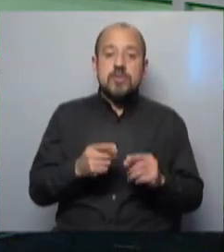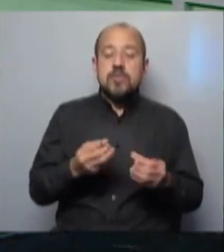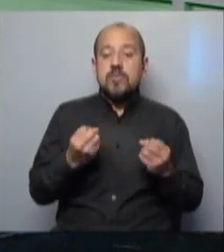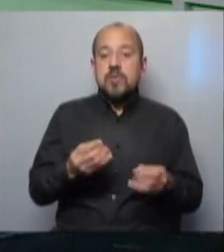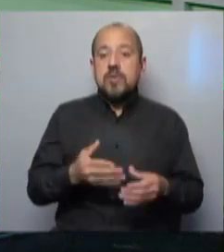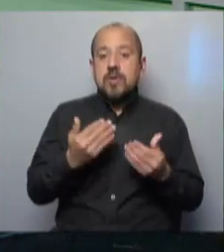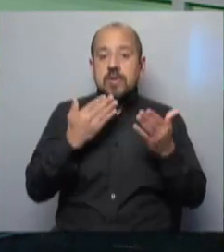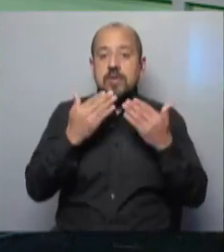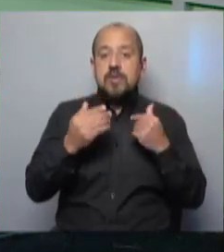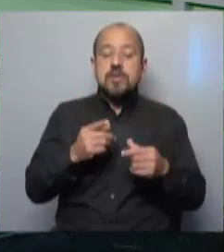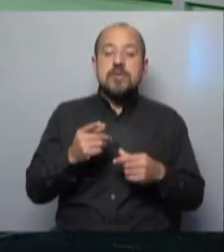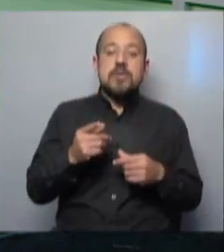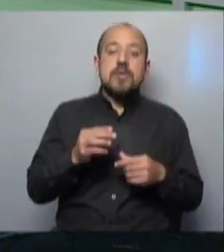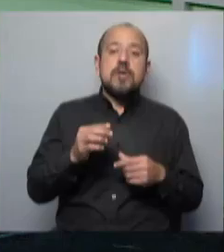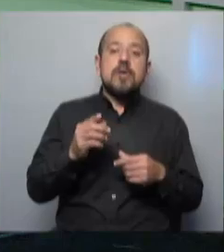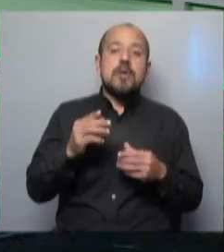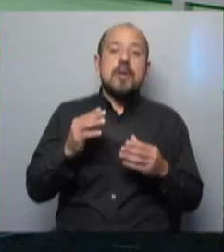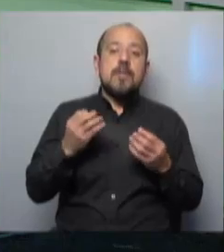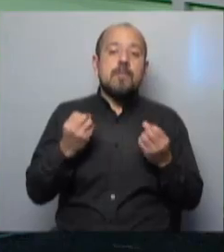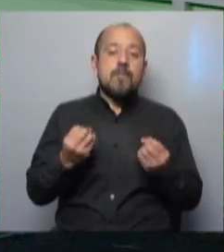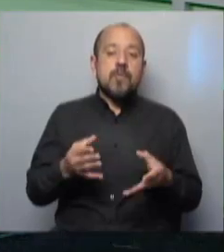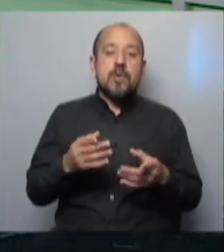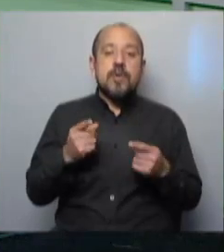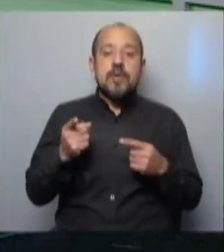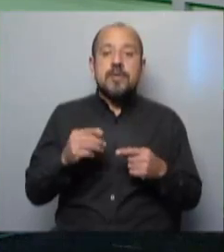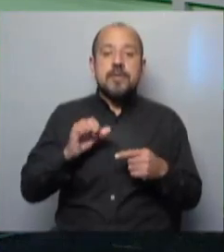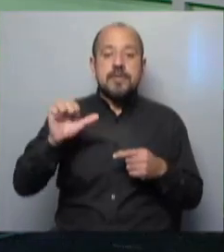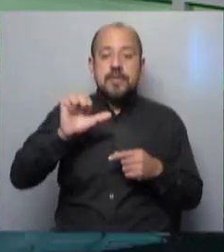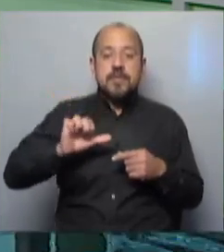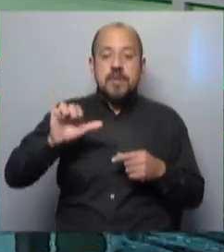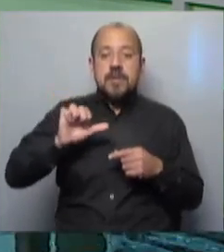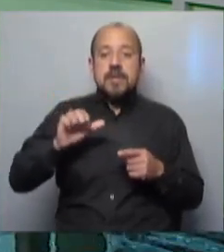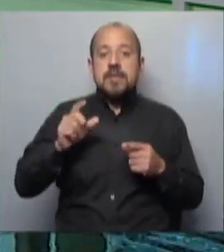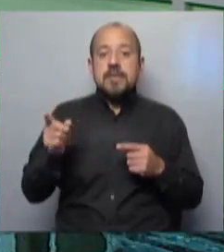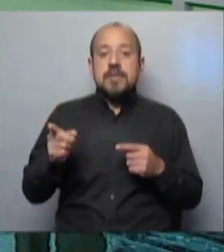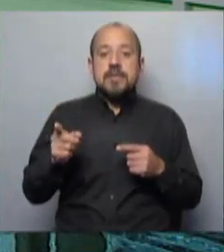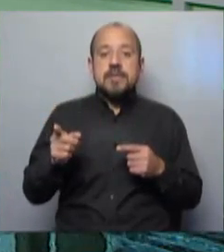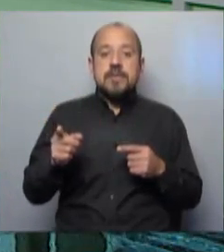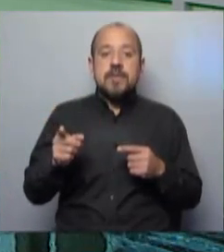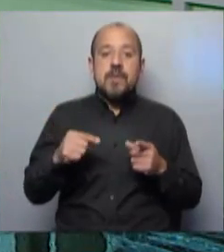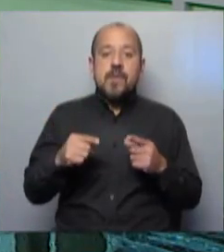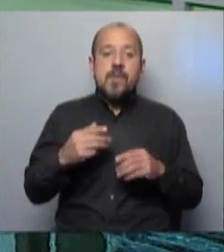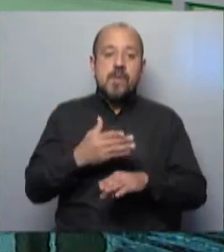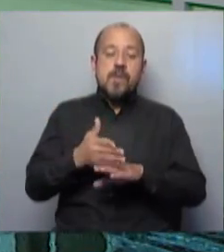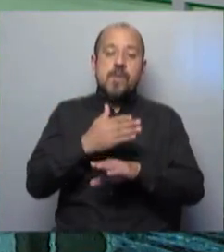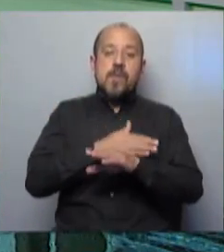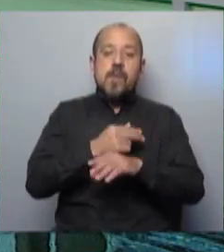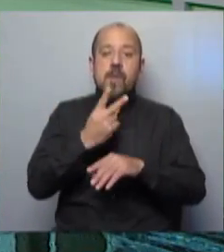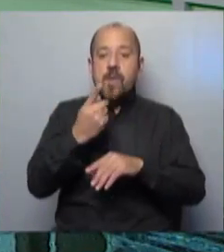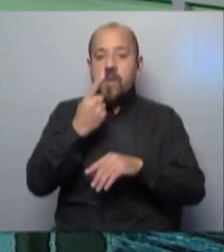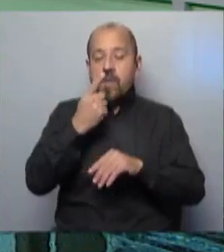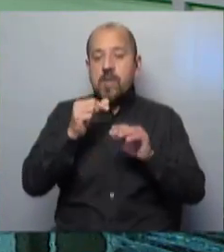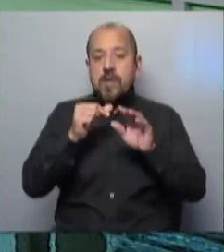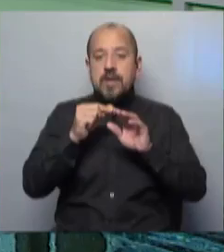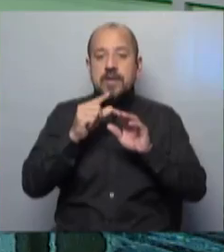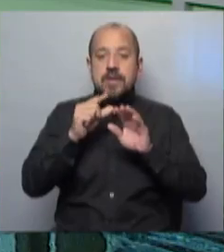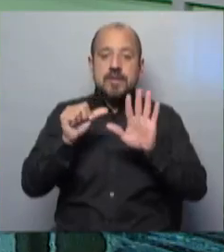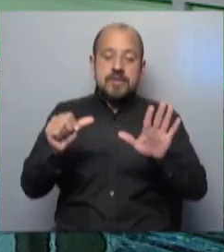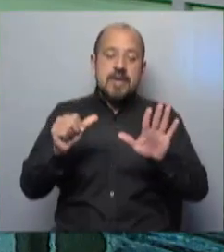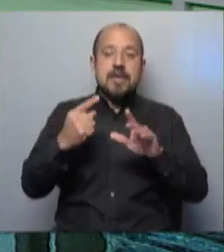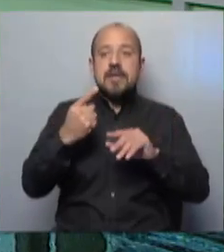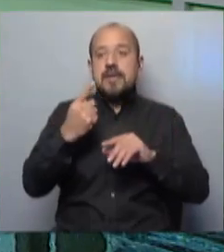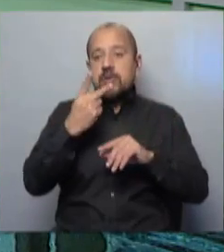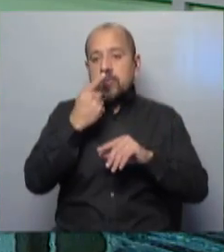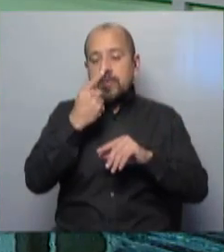ahora vamos con gustavo gómez es que quizás estas grandes empresas que habían en el pasado en 2016 2010 y 2008 2019